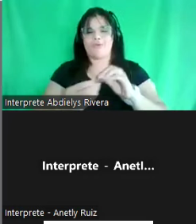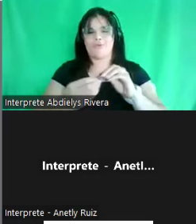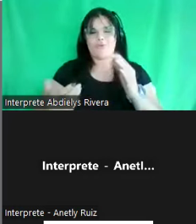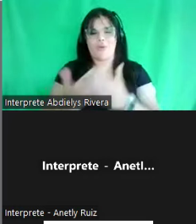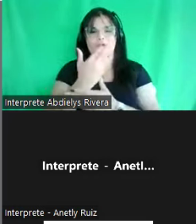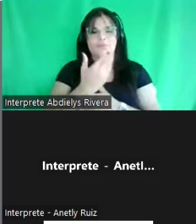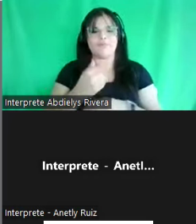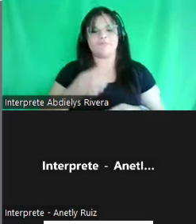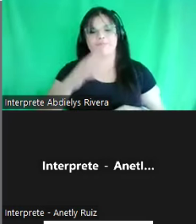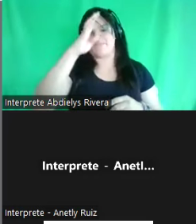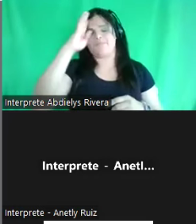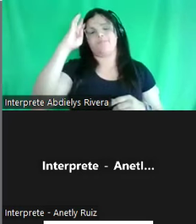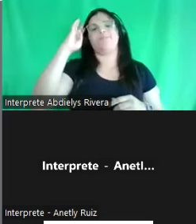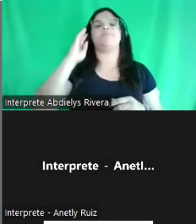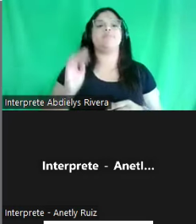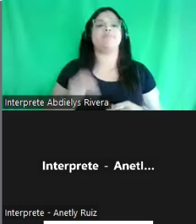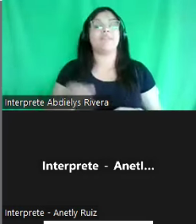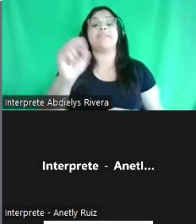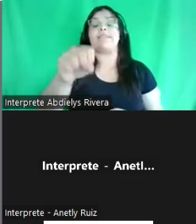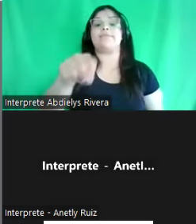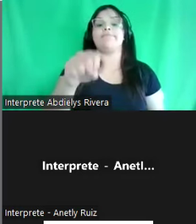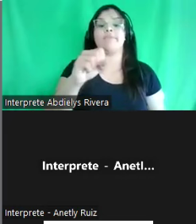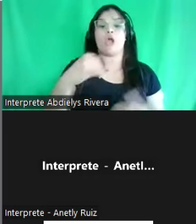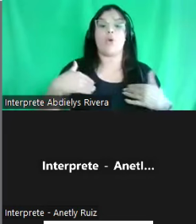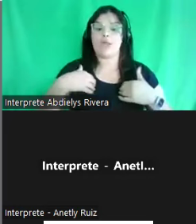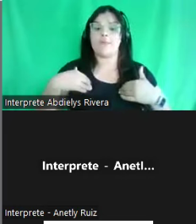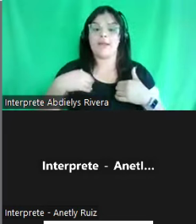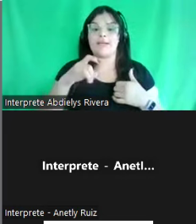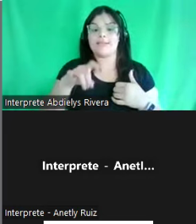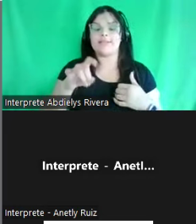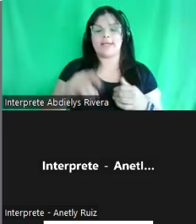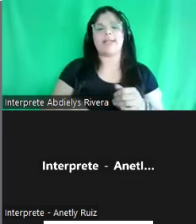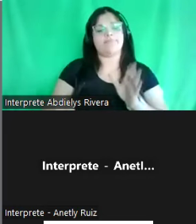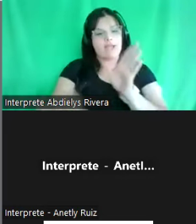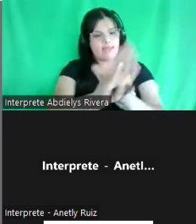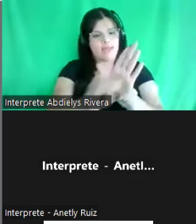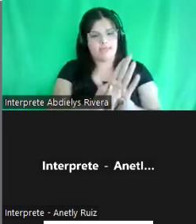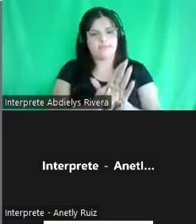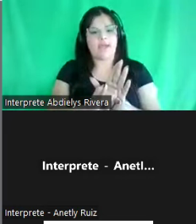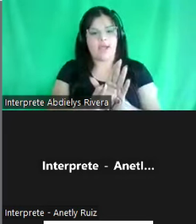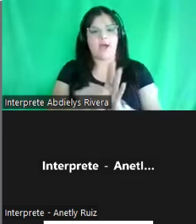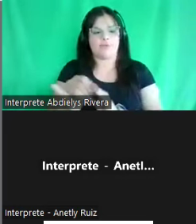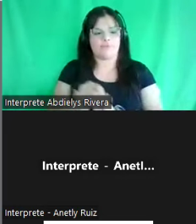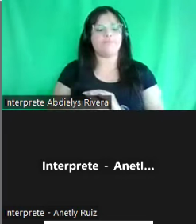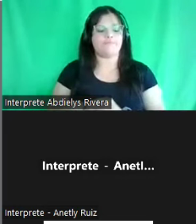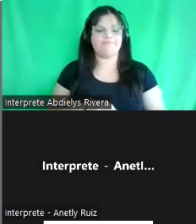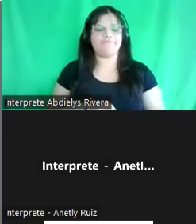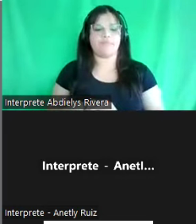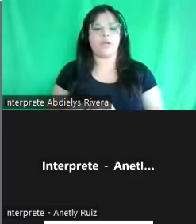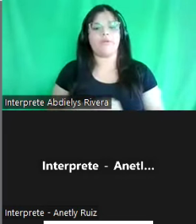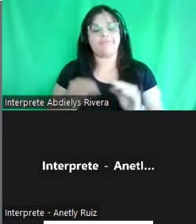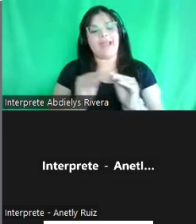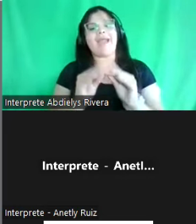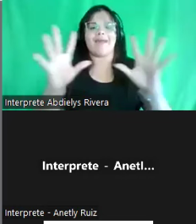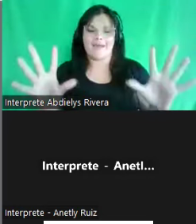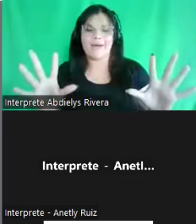deben estar identificados. Me hicieron una pregunta por el chat y sí, los animales deben estar identificados. Obviamente tienen